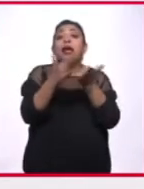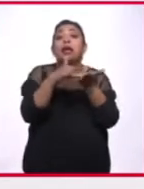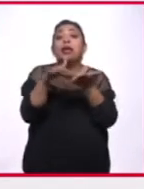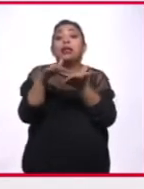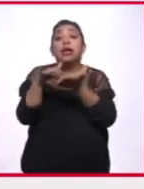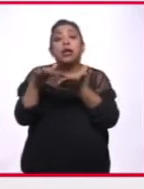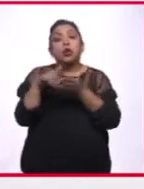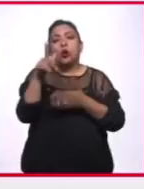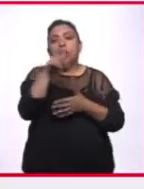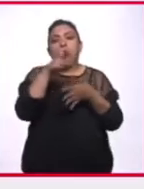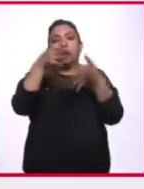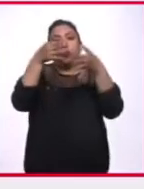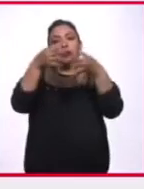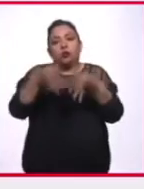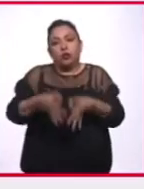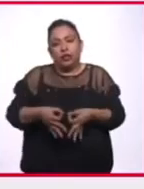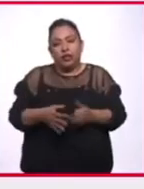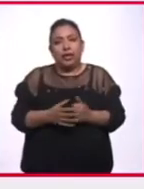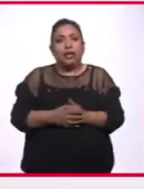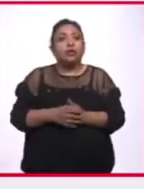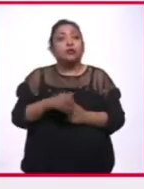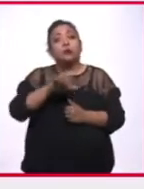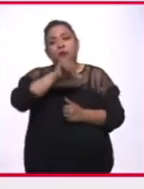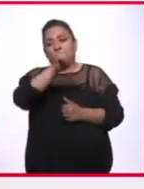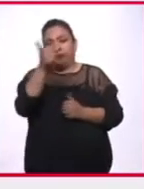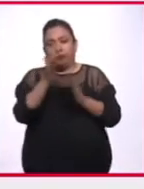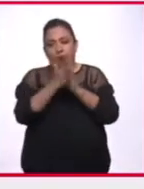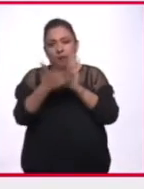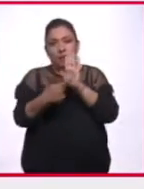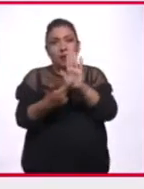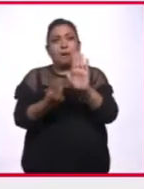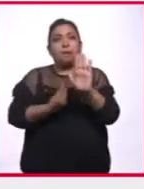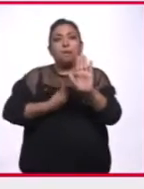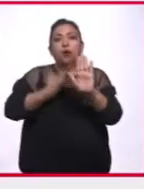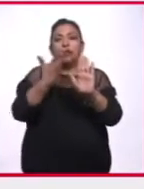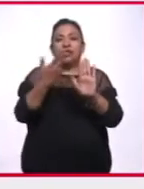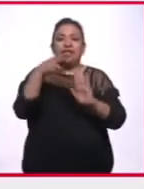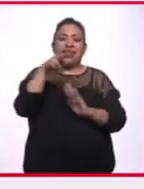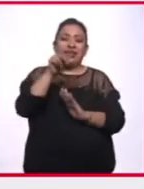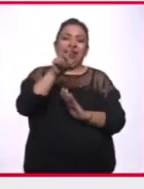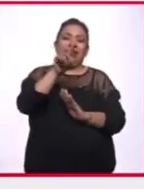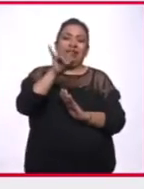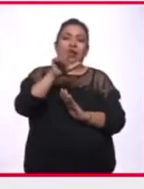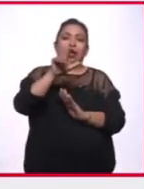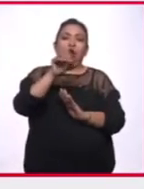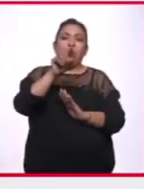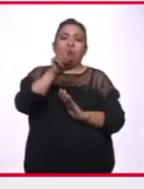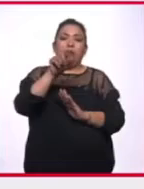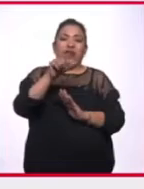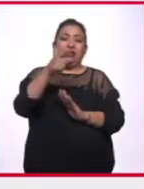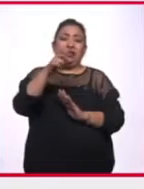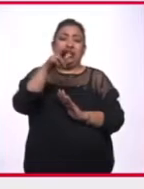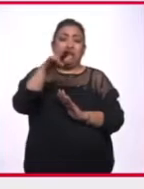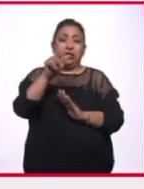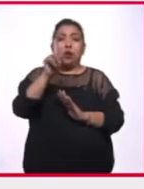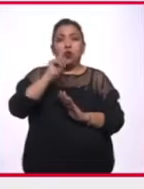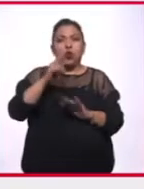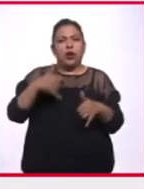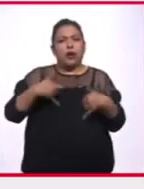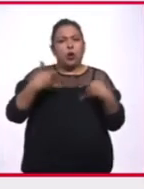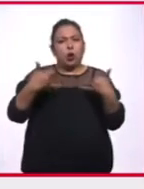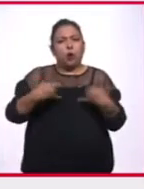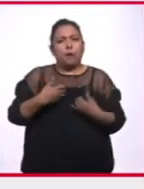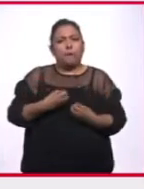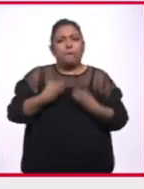las lenguas originarias. Y tenemos acá un libro de poesía de Nadia López García, que es una muy joven